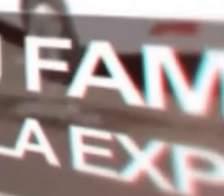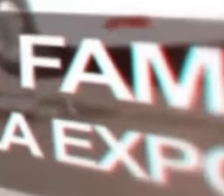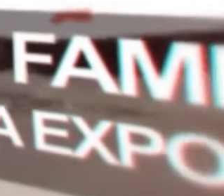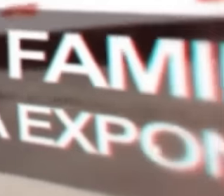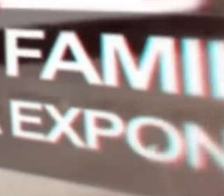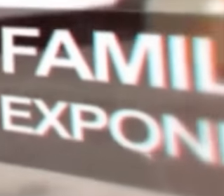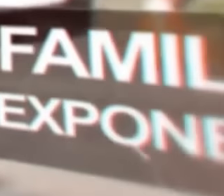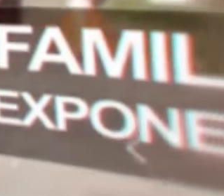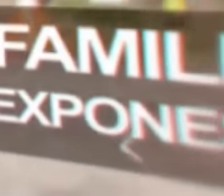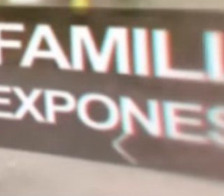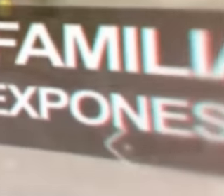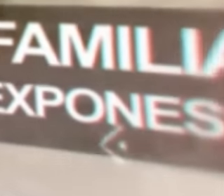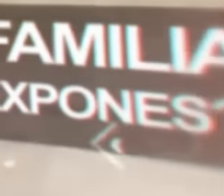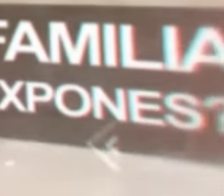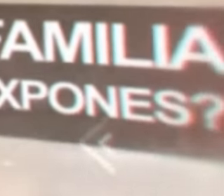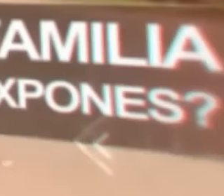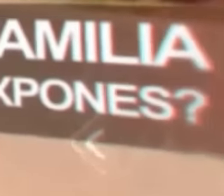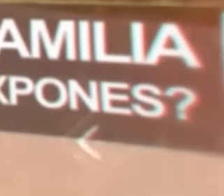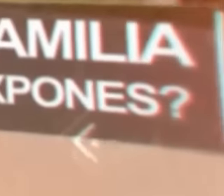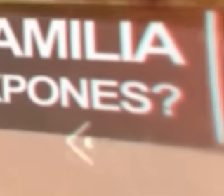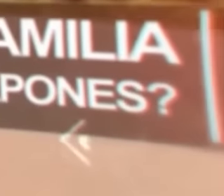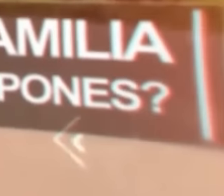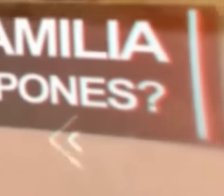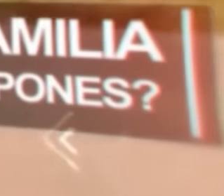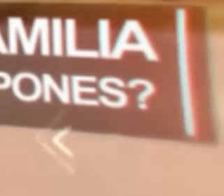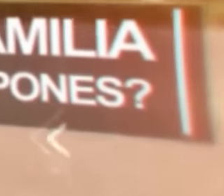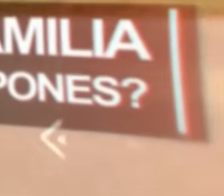¿por qué la expones?